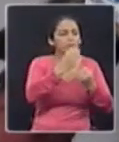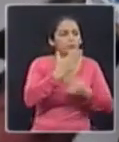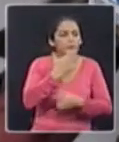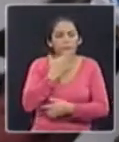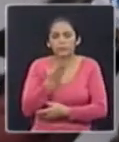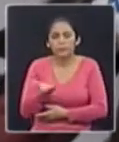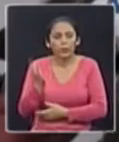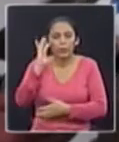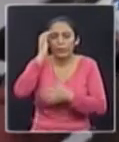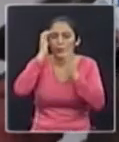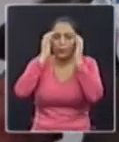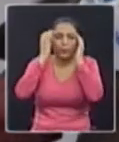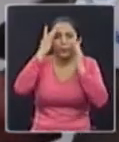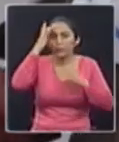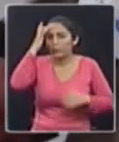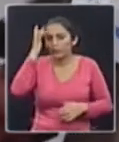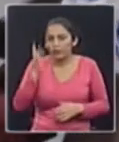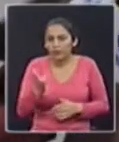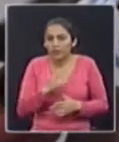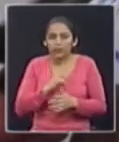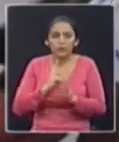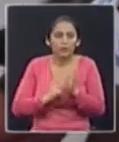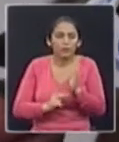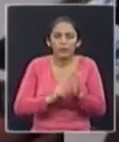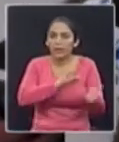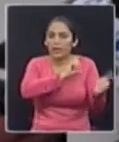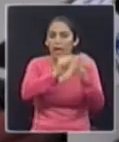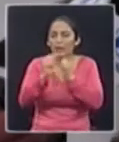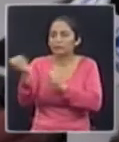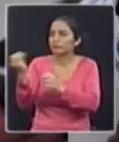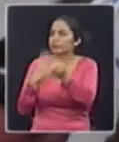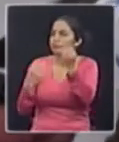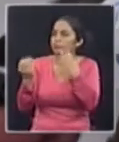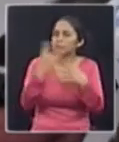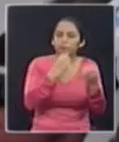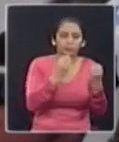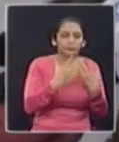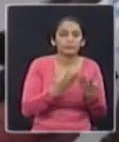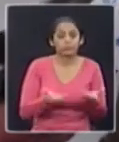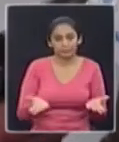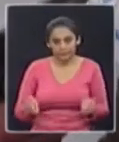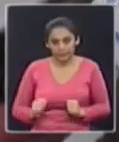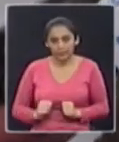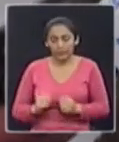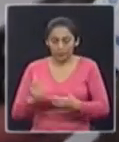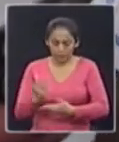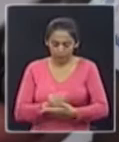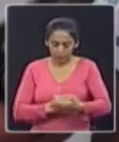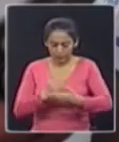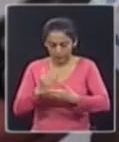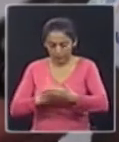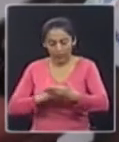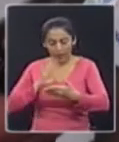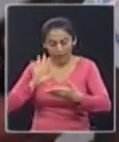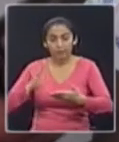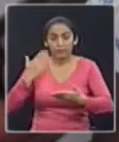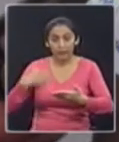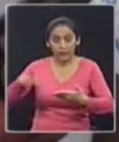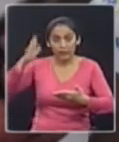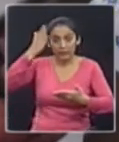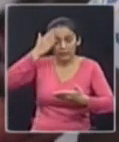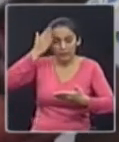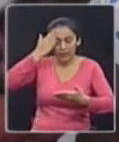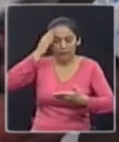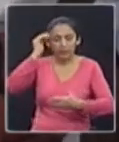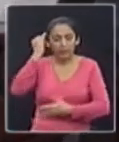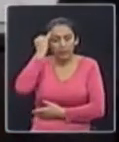más preocupación, cuál es el estado situacional de cada uno de ellos, y a partir de eso un poco poder ir ya diseñando